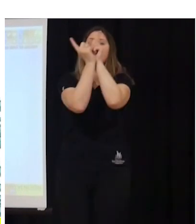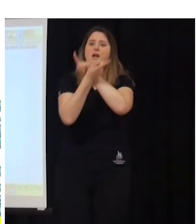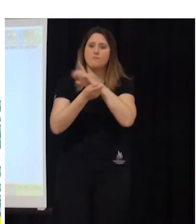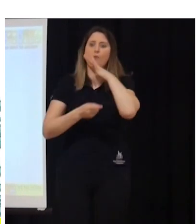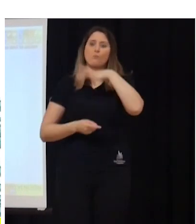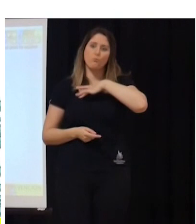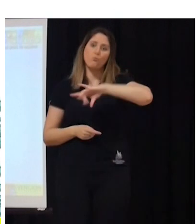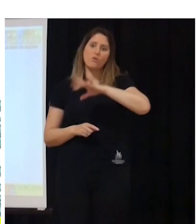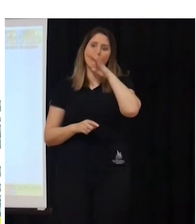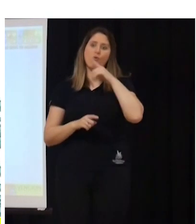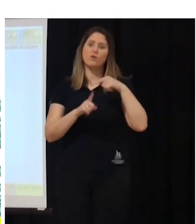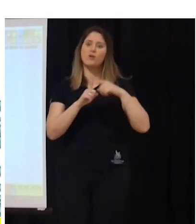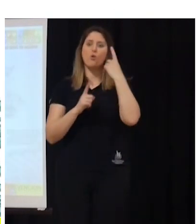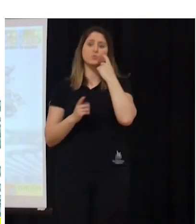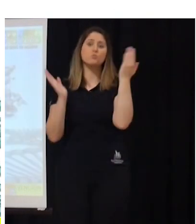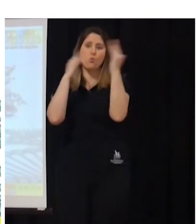desde allí.